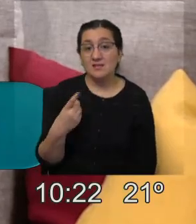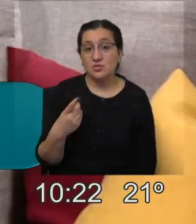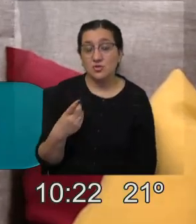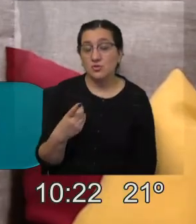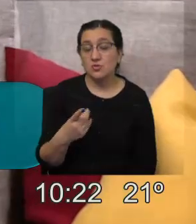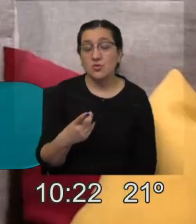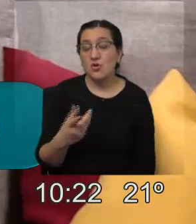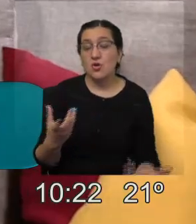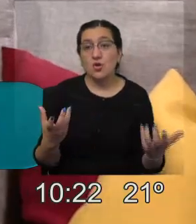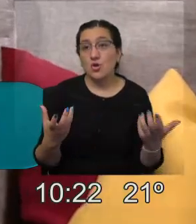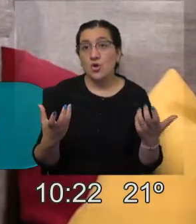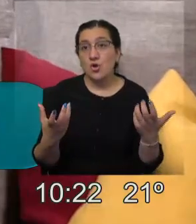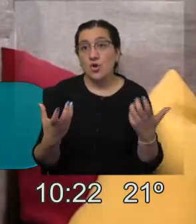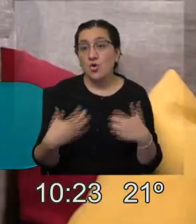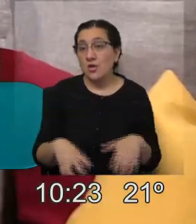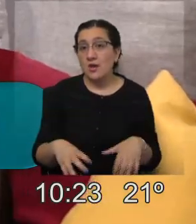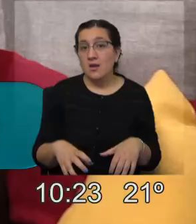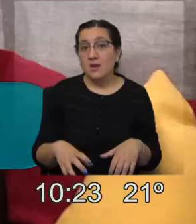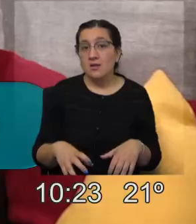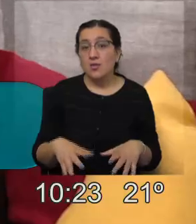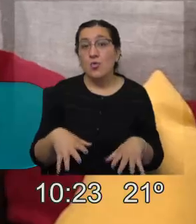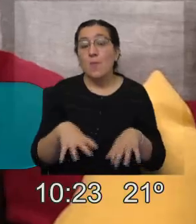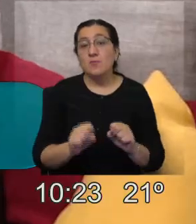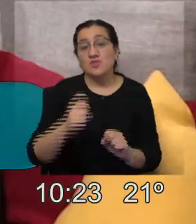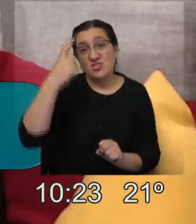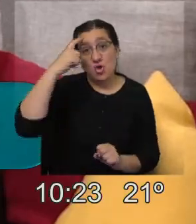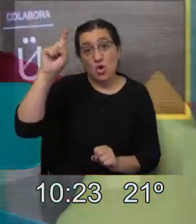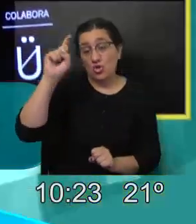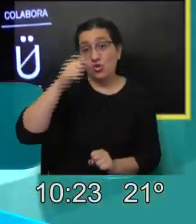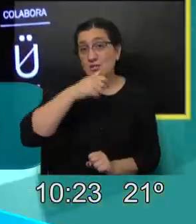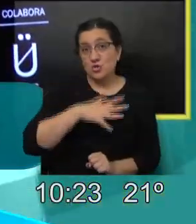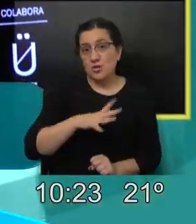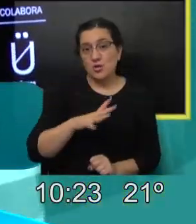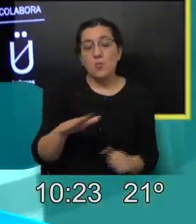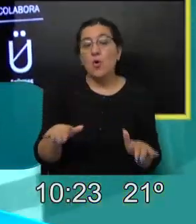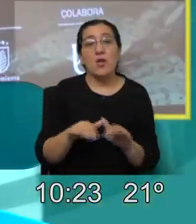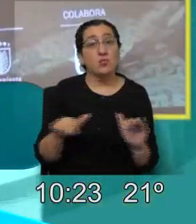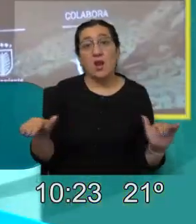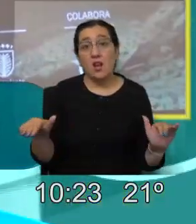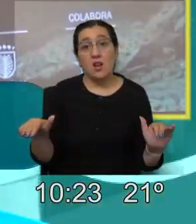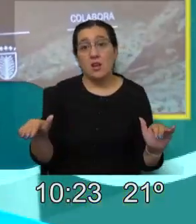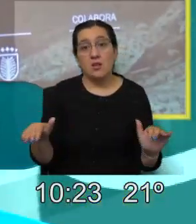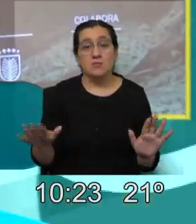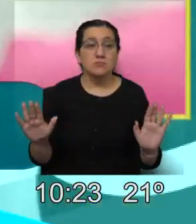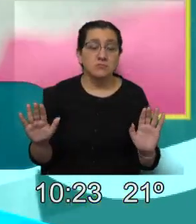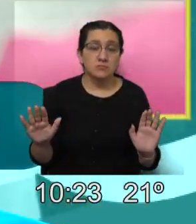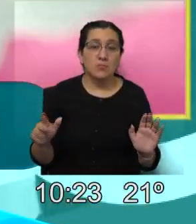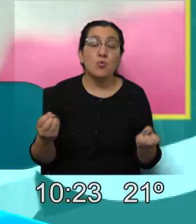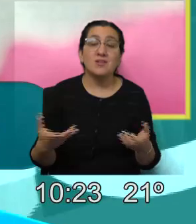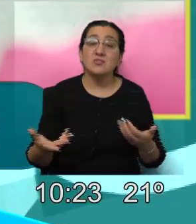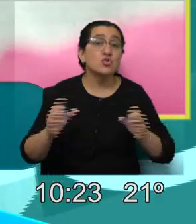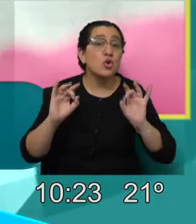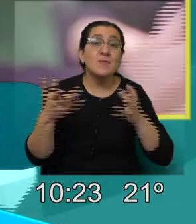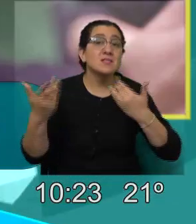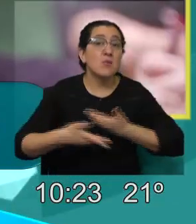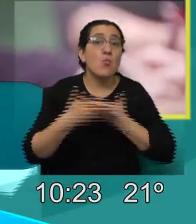querido tener un compromiso ideológico con la historia, de tomar una postura, ¿no? Sino que se expone la